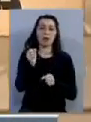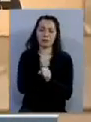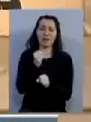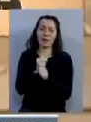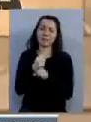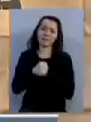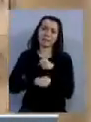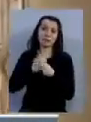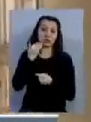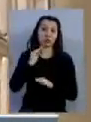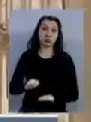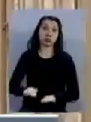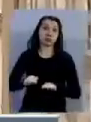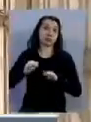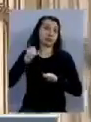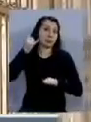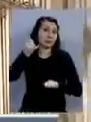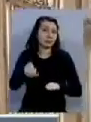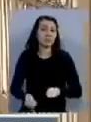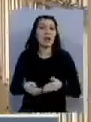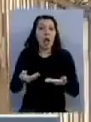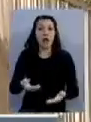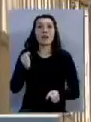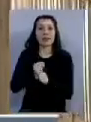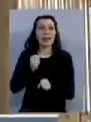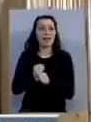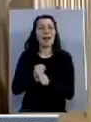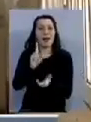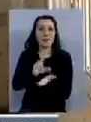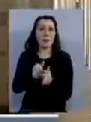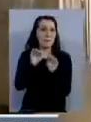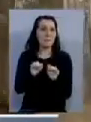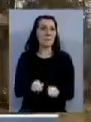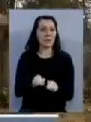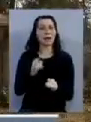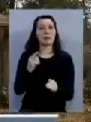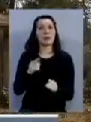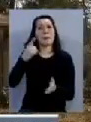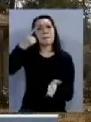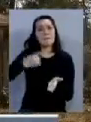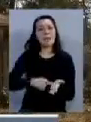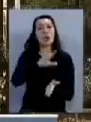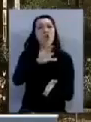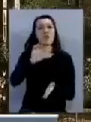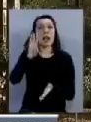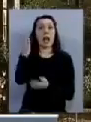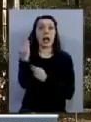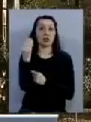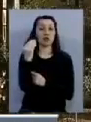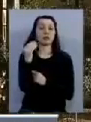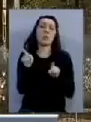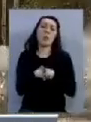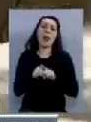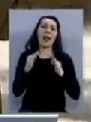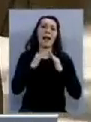aquí. Su infancia la pasó aquí. Ahora trabaja en este sitio. El recinto de 1914 era como su